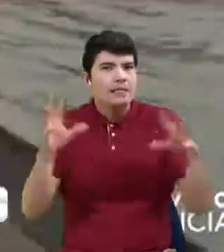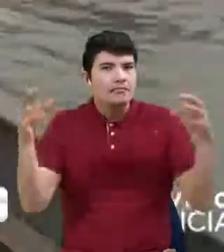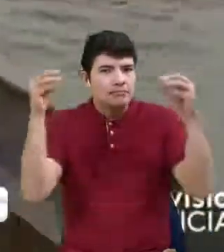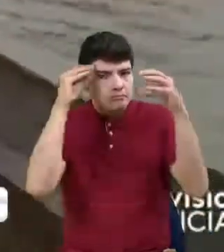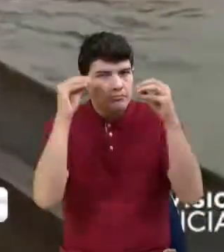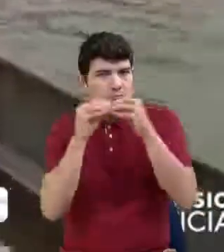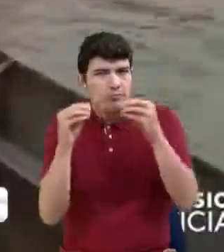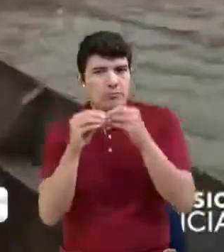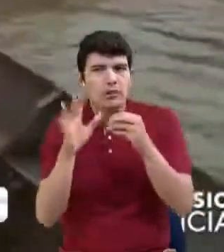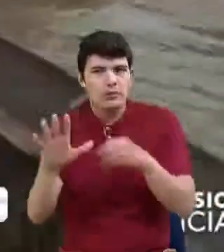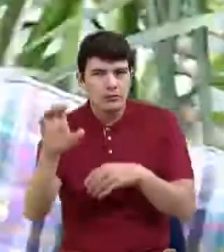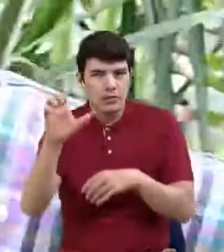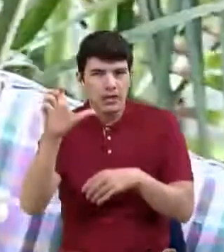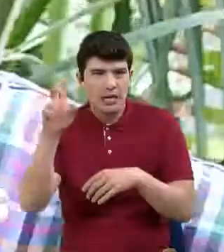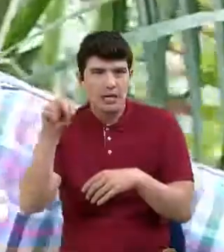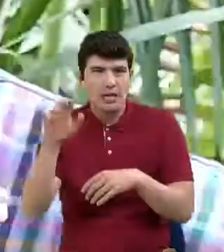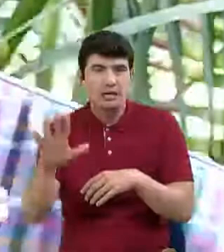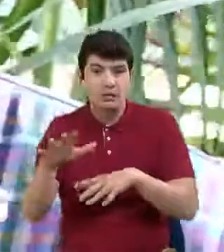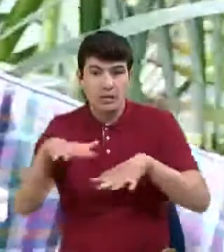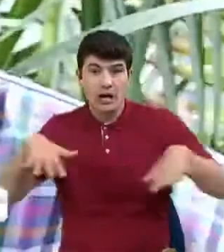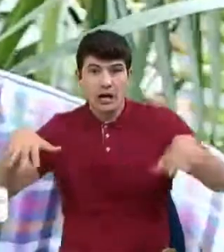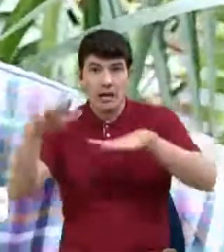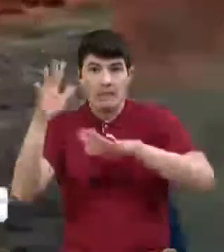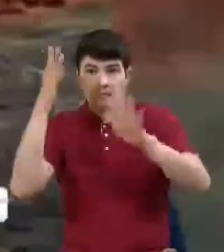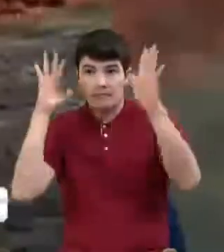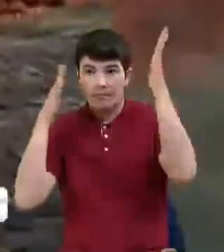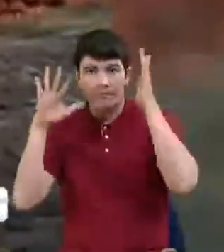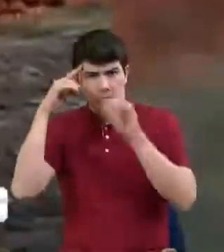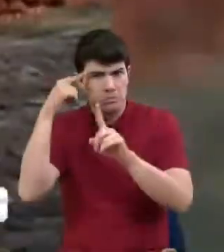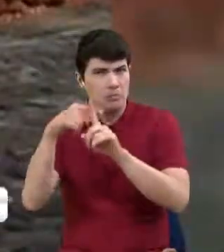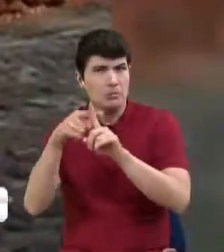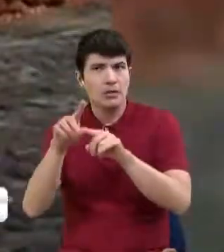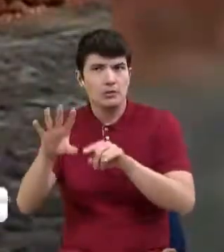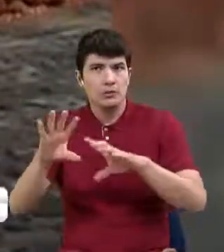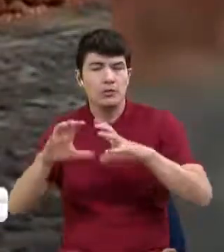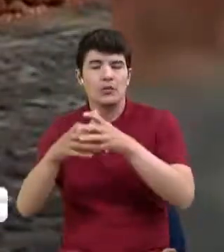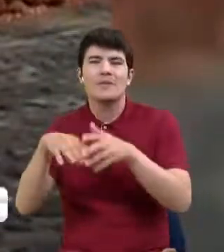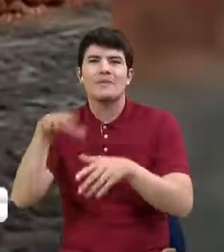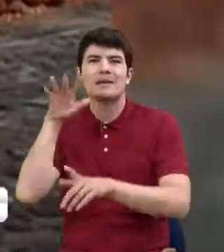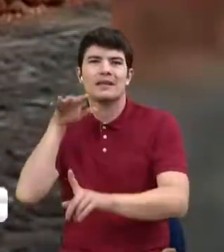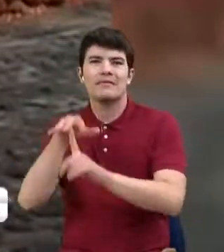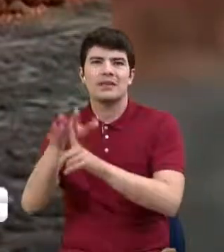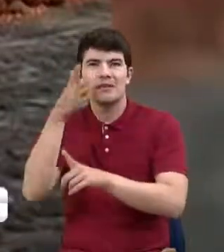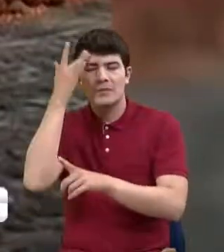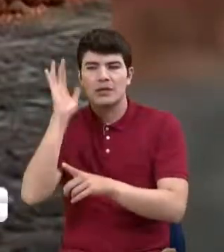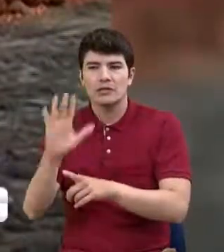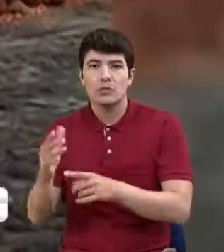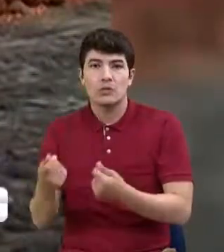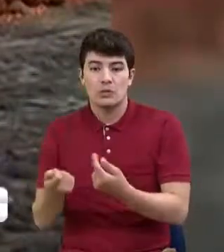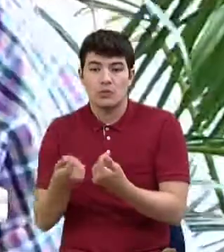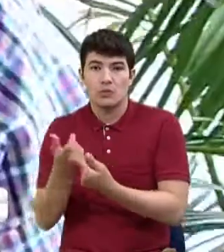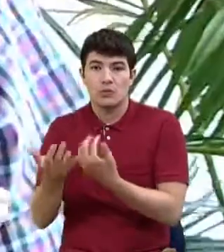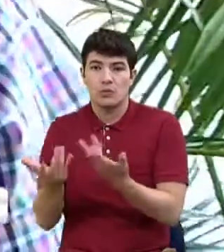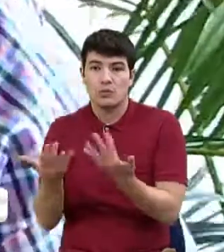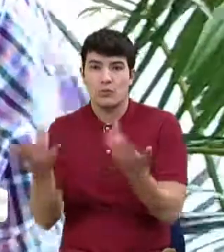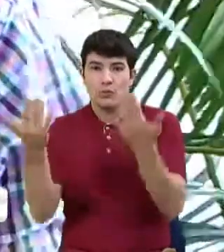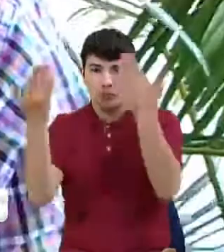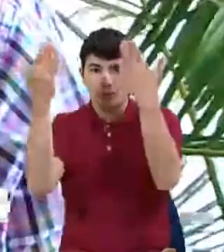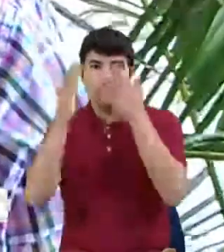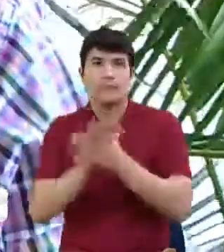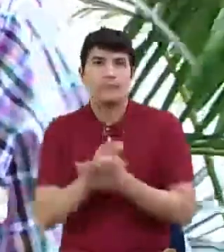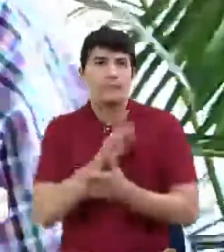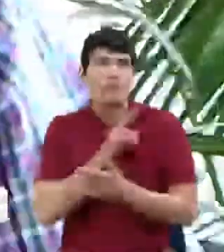parte del ln en el sector palmero se generó optimismo siendo este gremio uno de los más afectados por su alta productividad primero que tenemos que tener